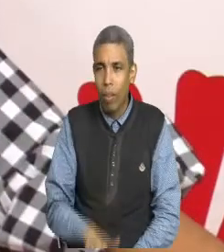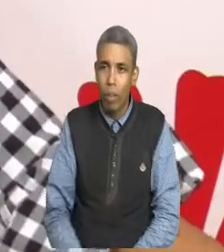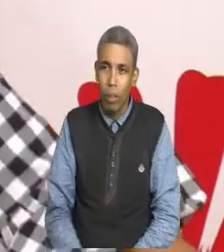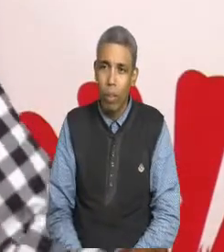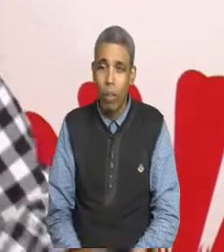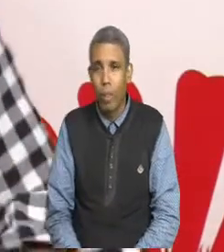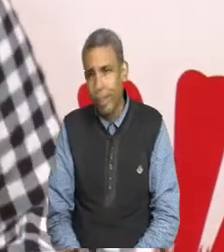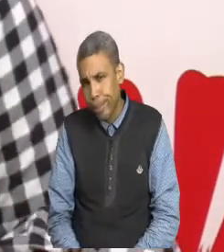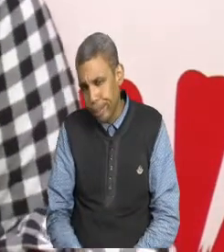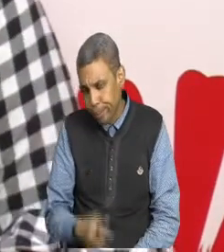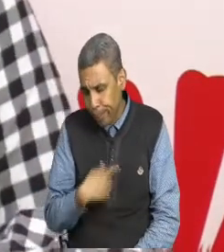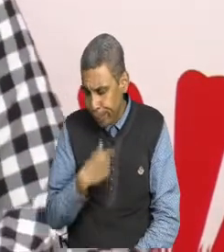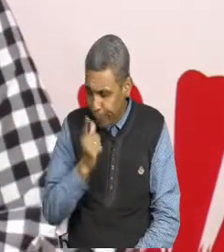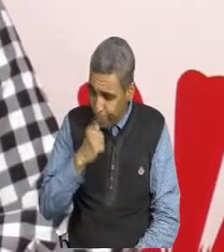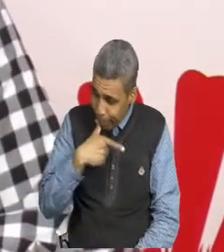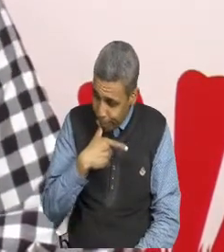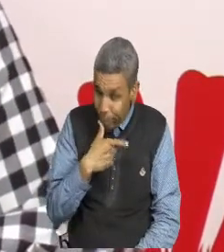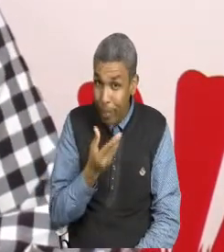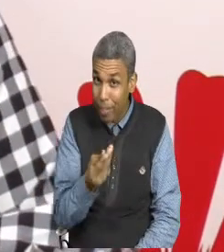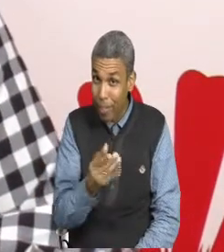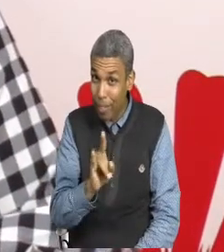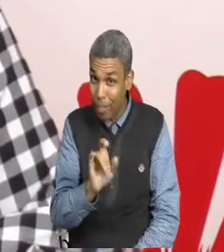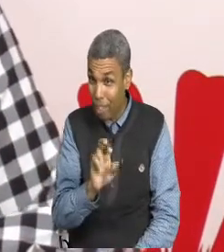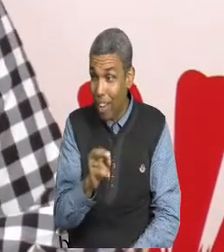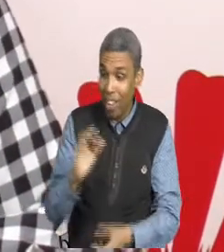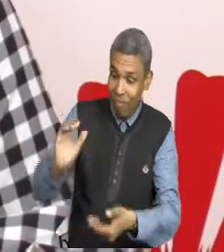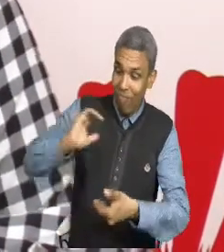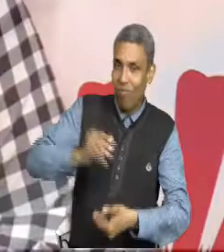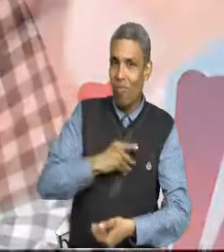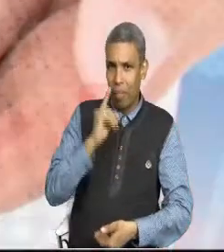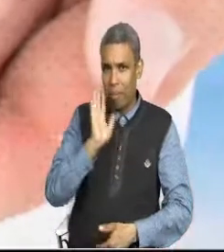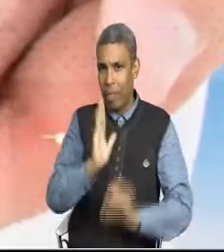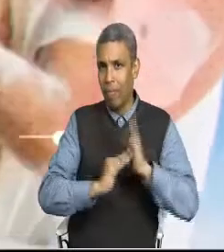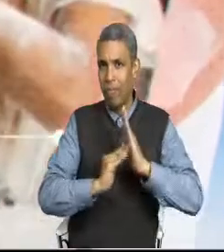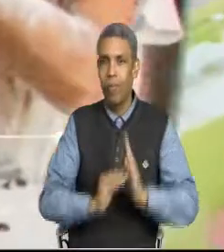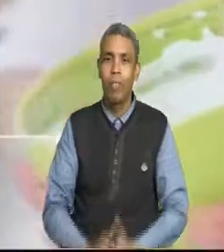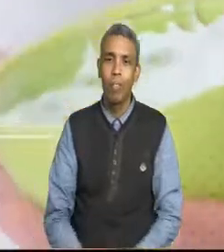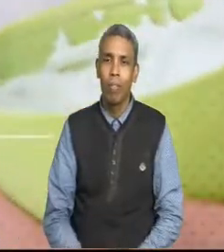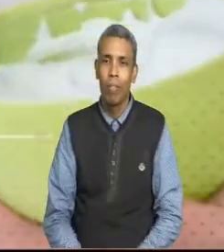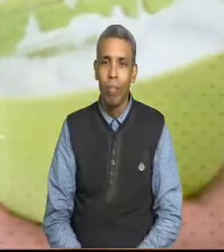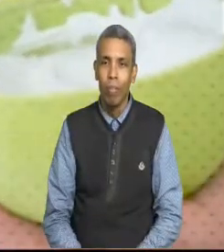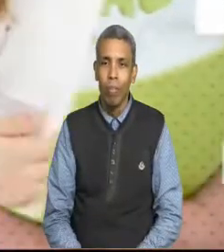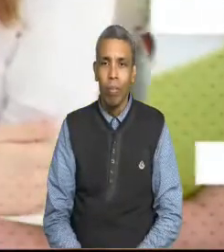favor. Nosotros nos vamos para una pausa y ya regresamos.